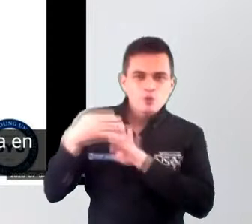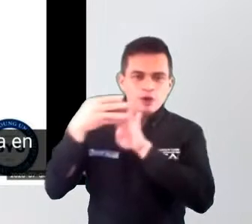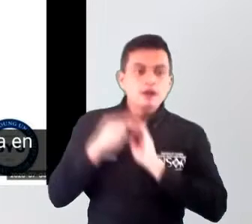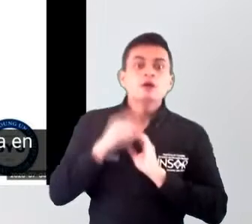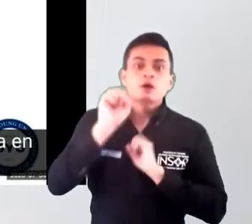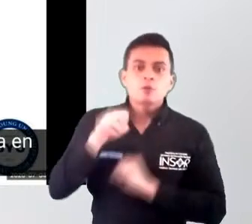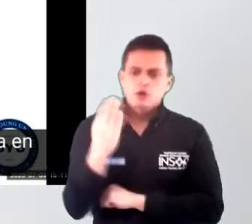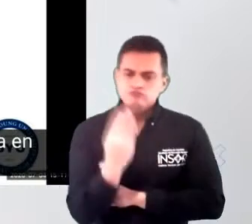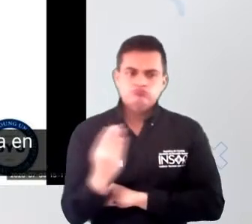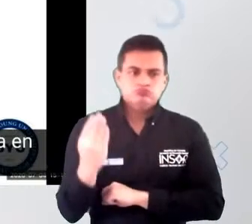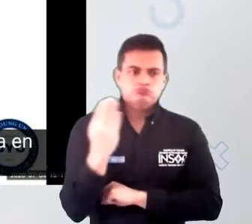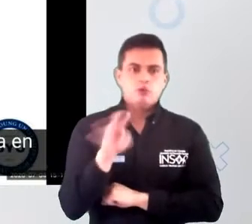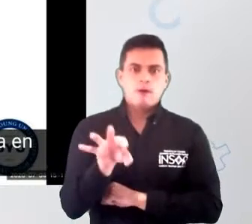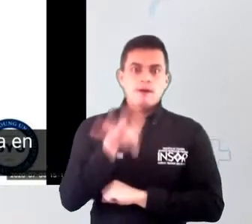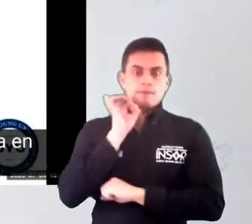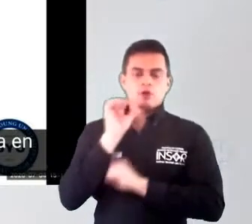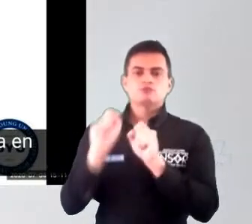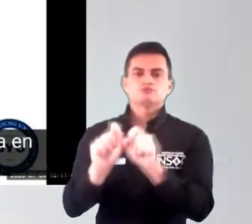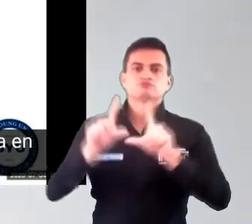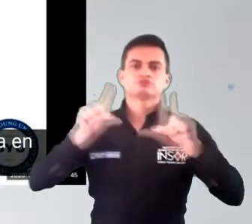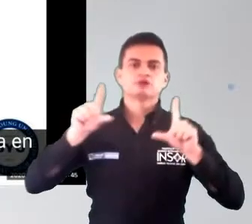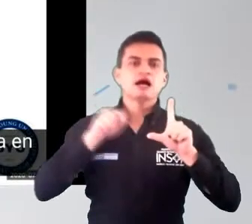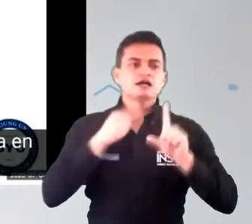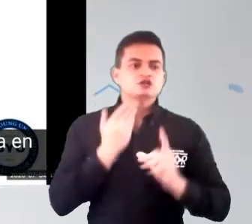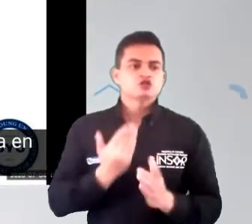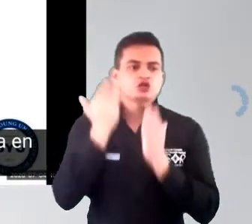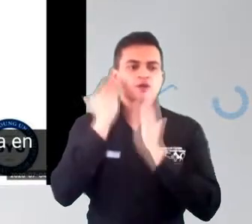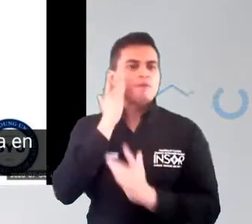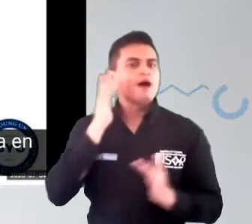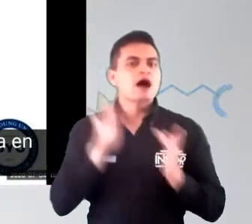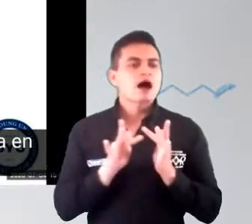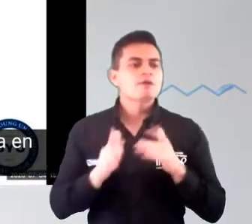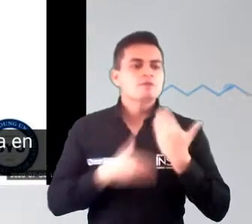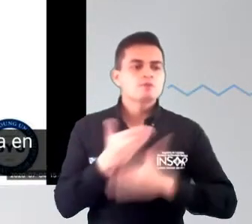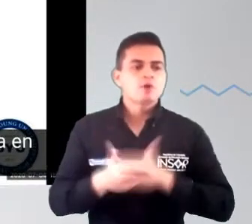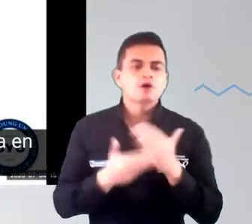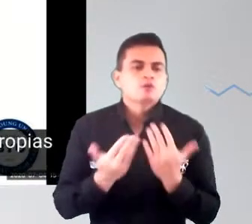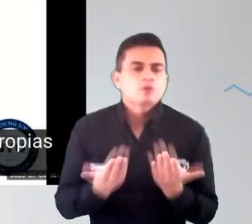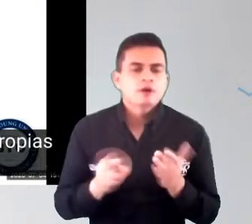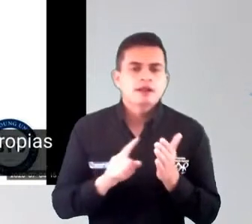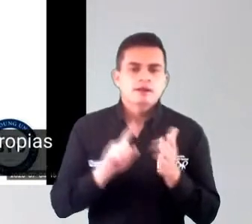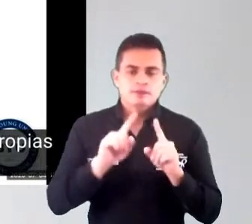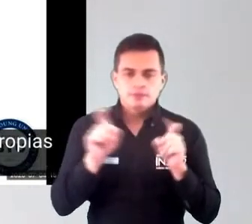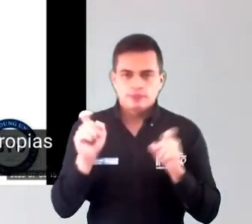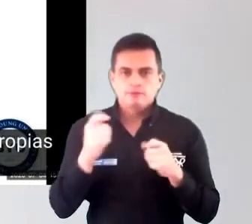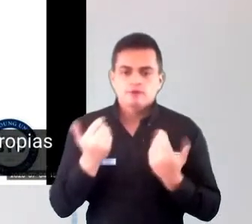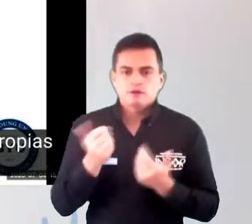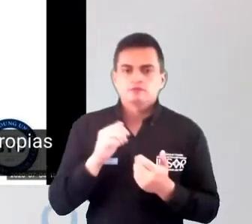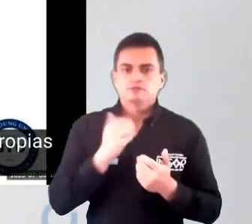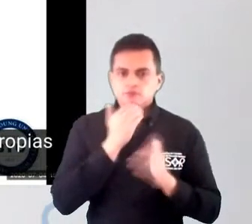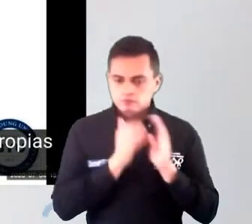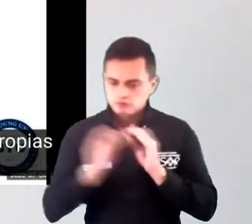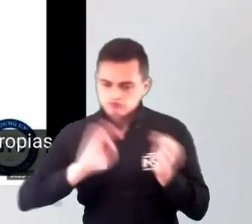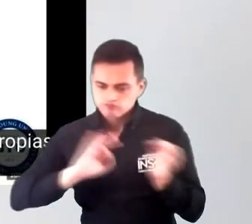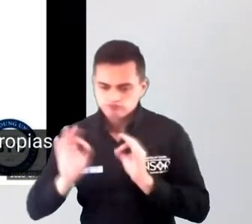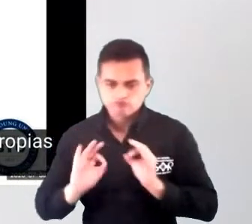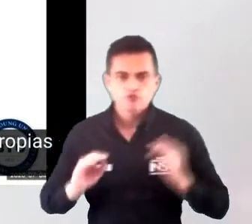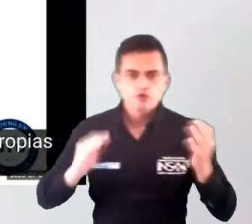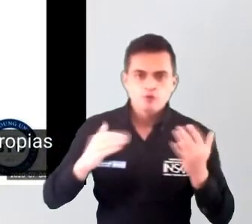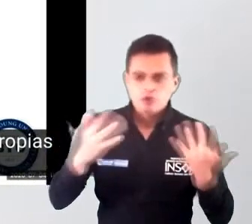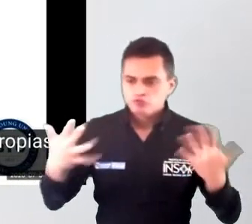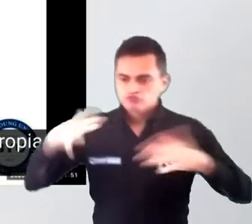personal sobre dónde se encuentra en términos de su preparación para la enseñanza en modalidad combinada, y también